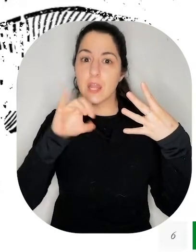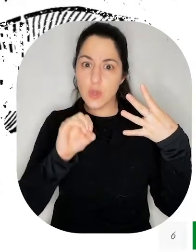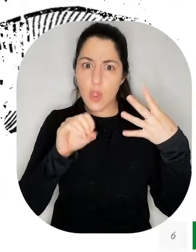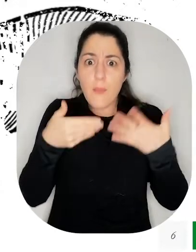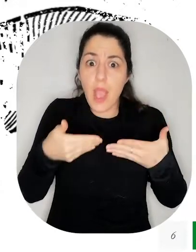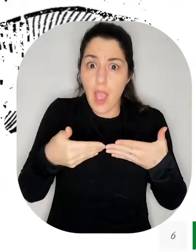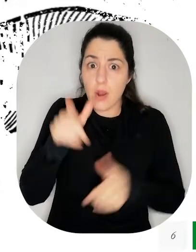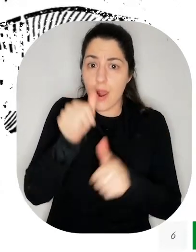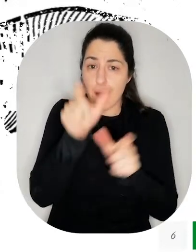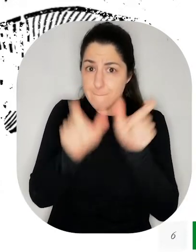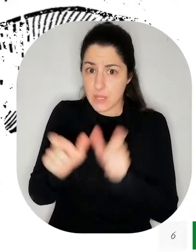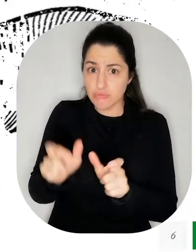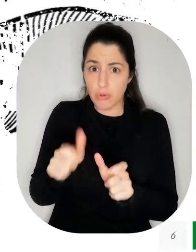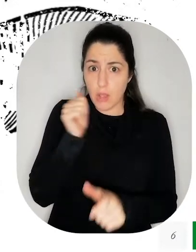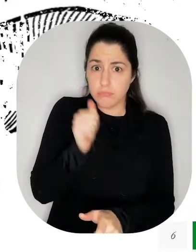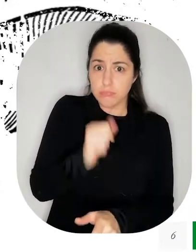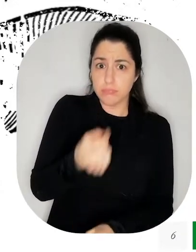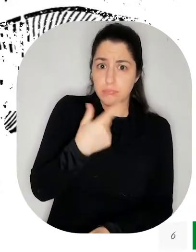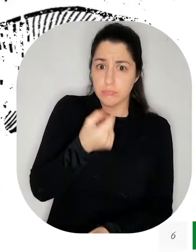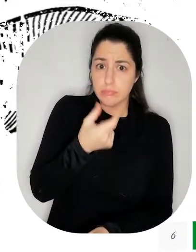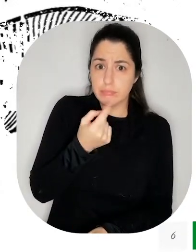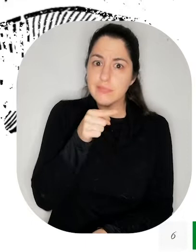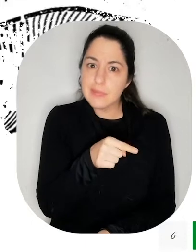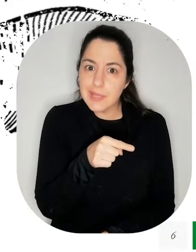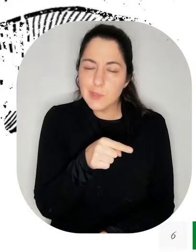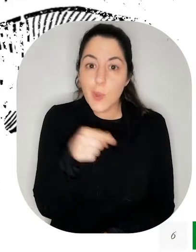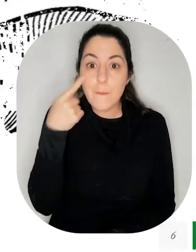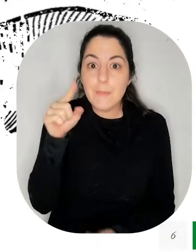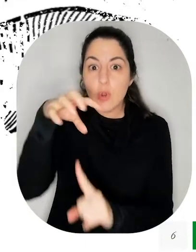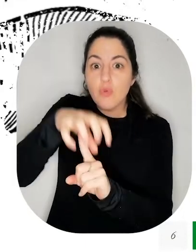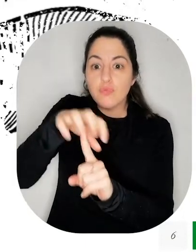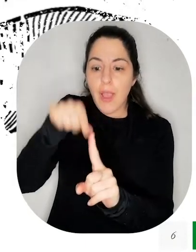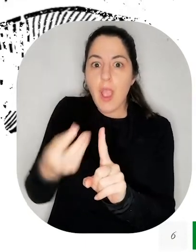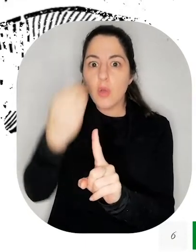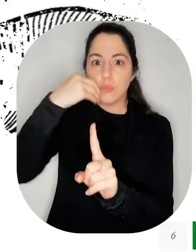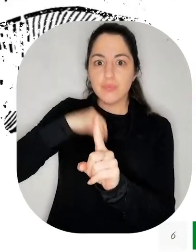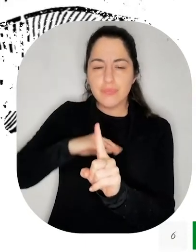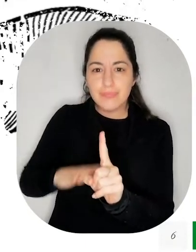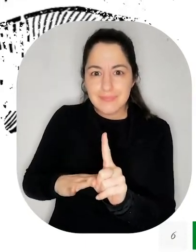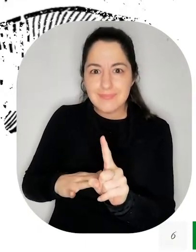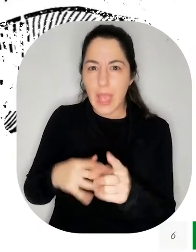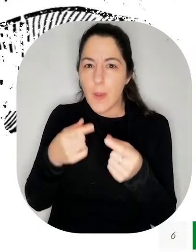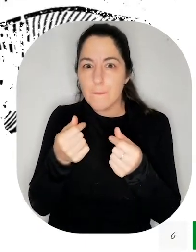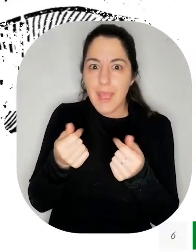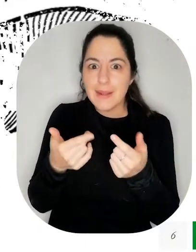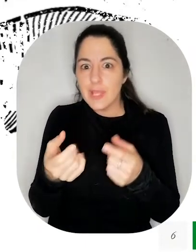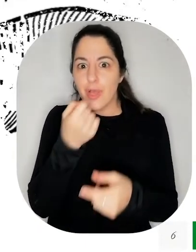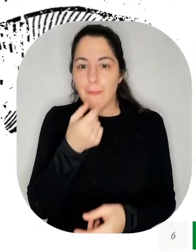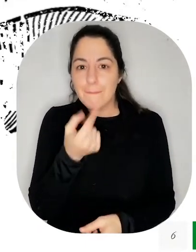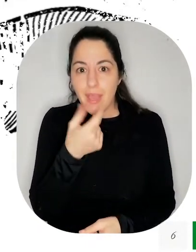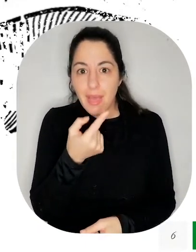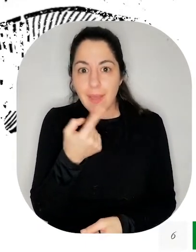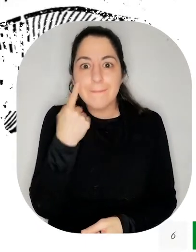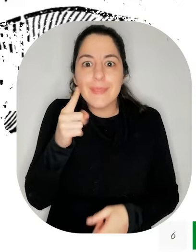como suplementos, y en este alimento lo podemos encontrar en alta concentración. O sea, el alimento completo se transforma en un